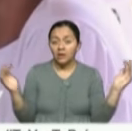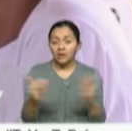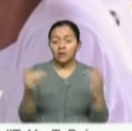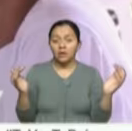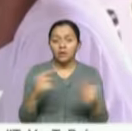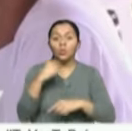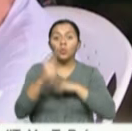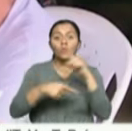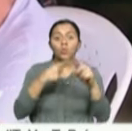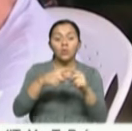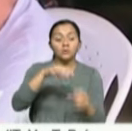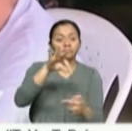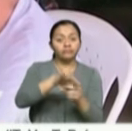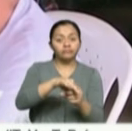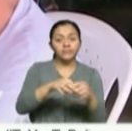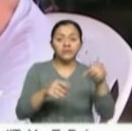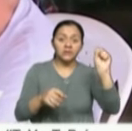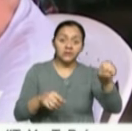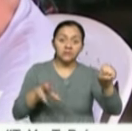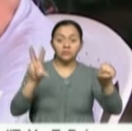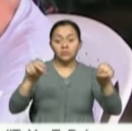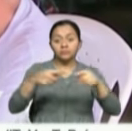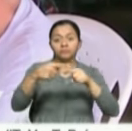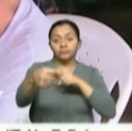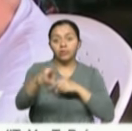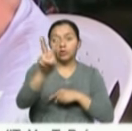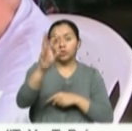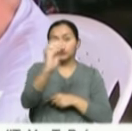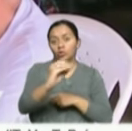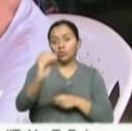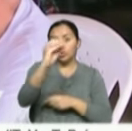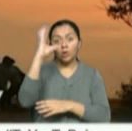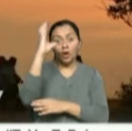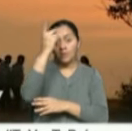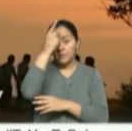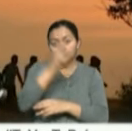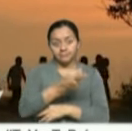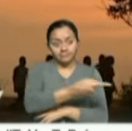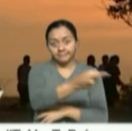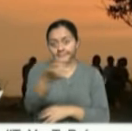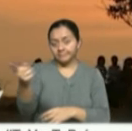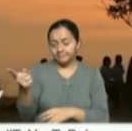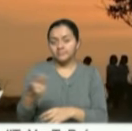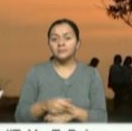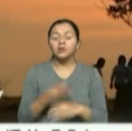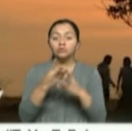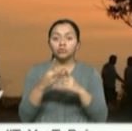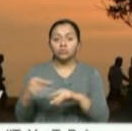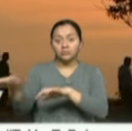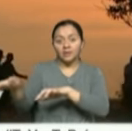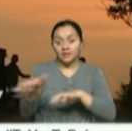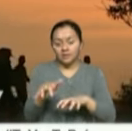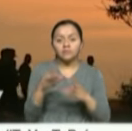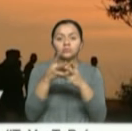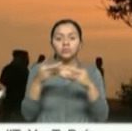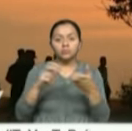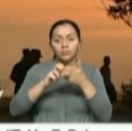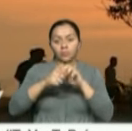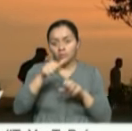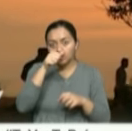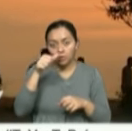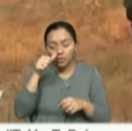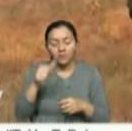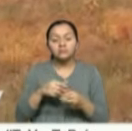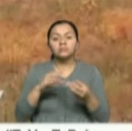plebiscito popular el próximo 2 de octubre. Contempla planes de desarrollo agrario, solución al problema de las drogas ilícitas y